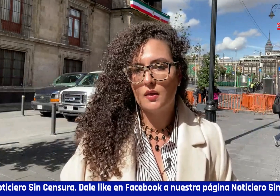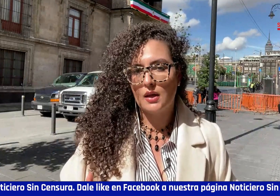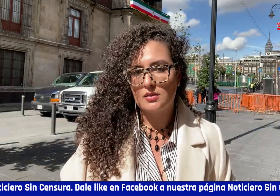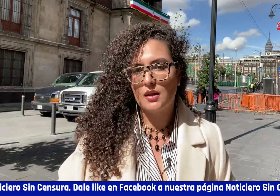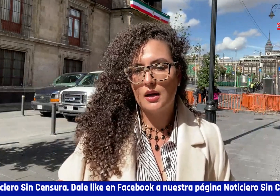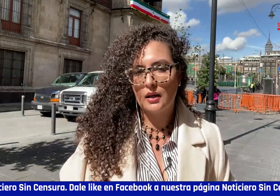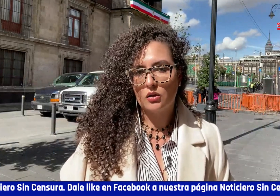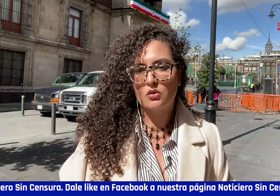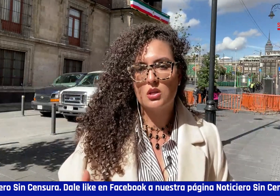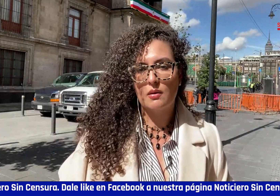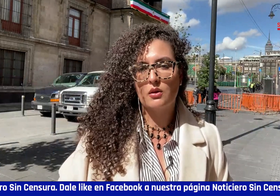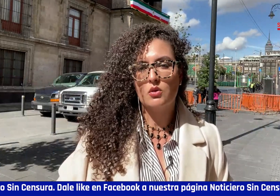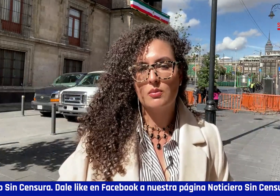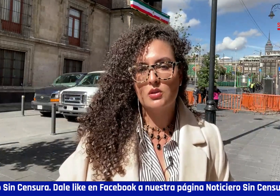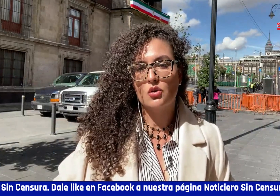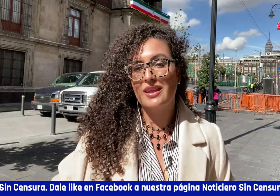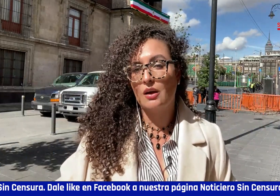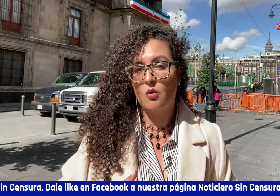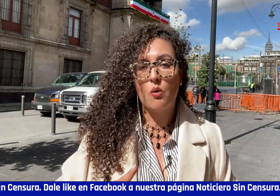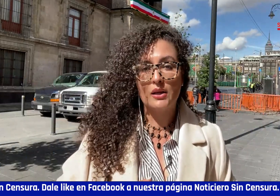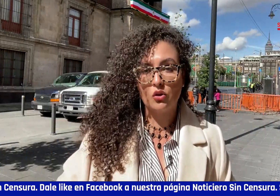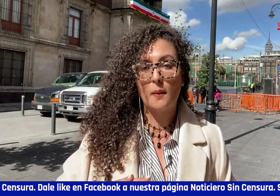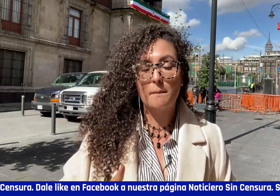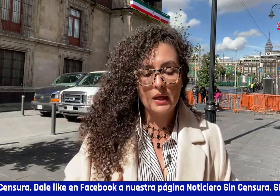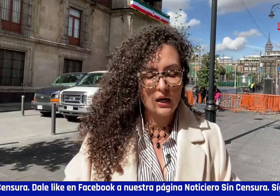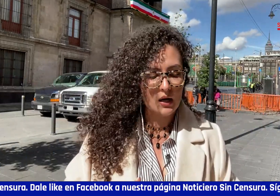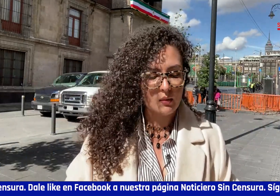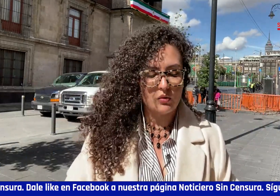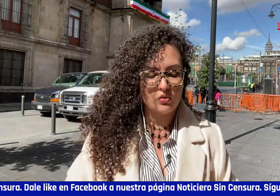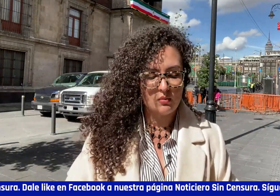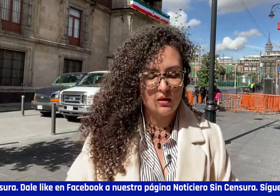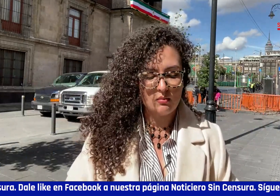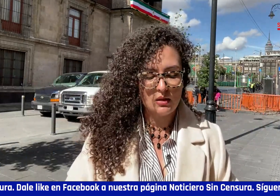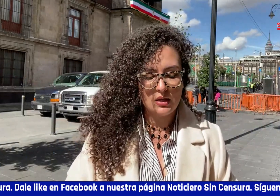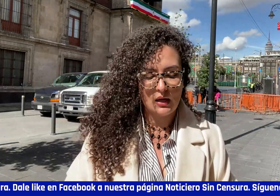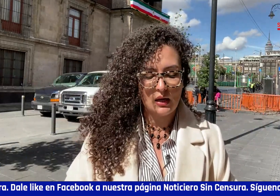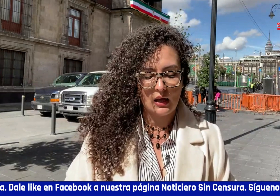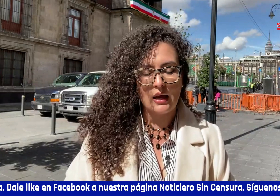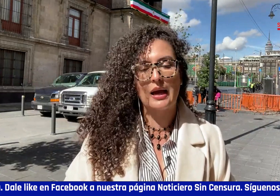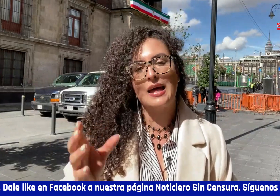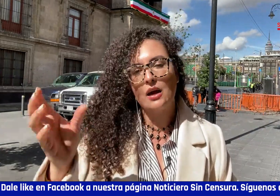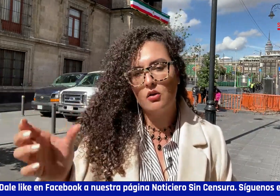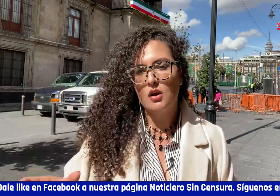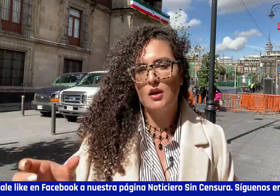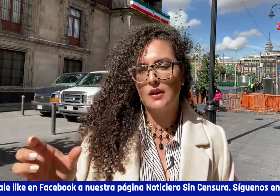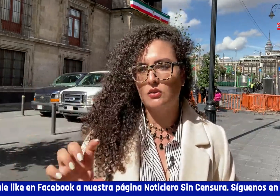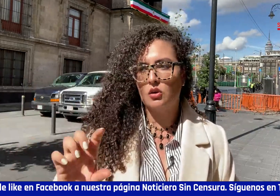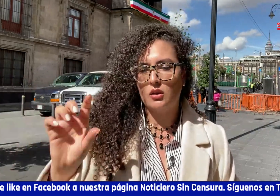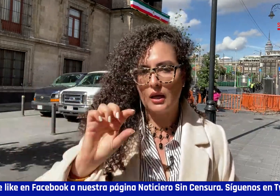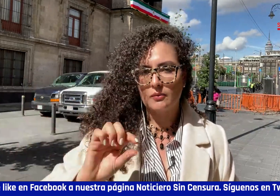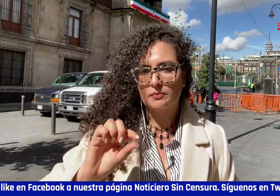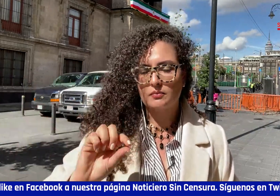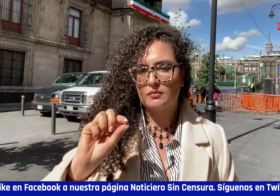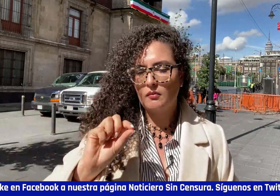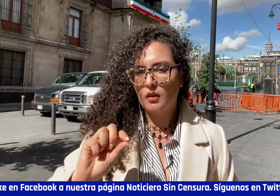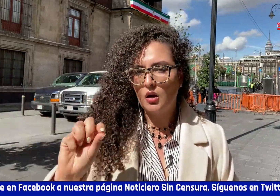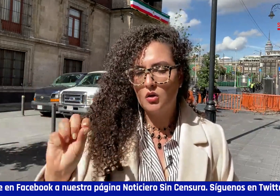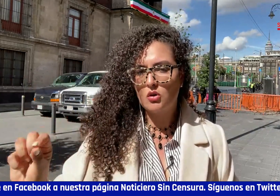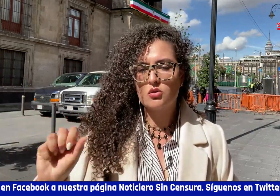inicio de este decreto. Se habla de un universo de 4,000 aproximadamente que quedaron dentro